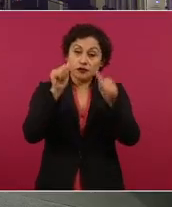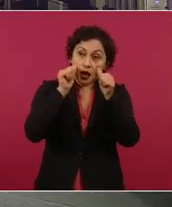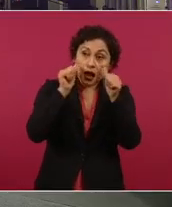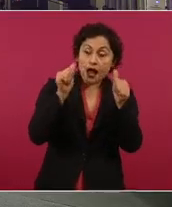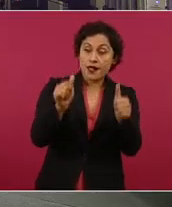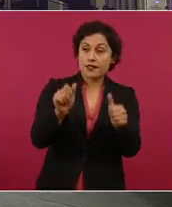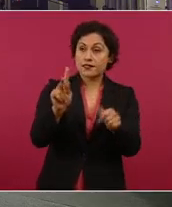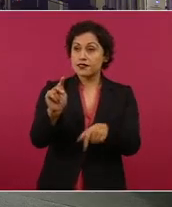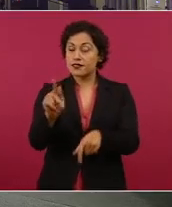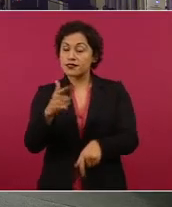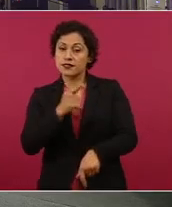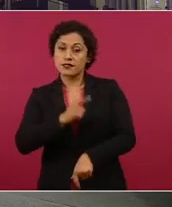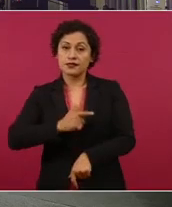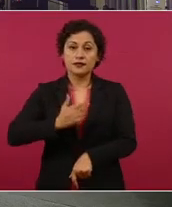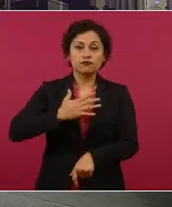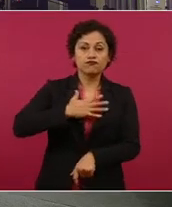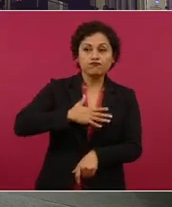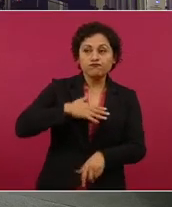Es